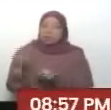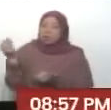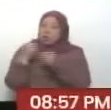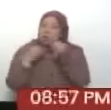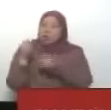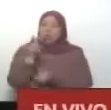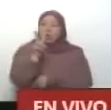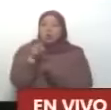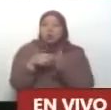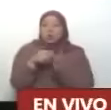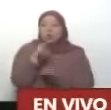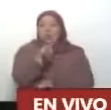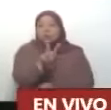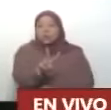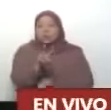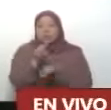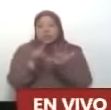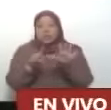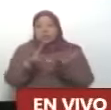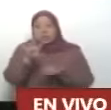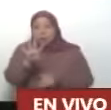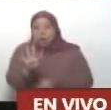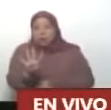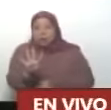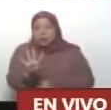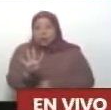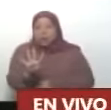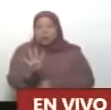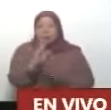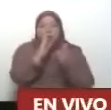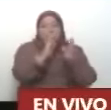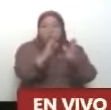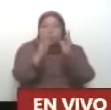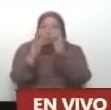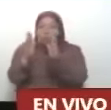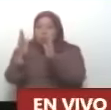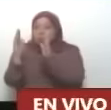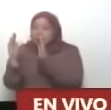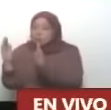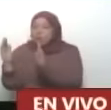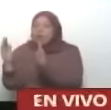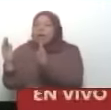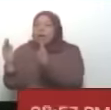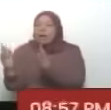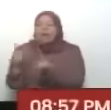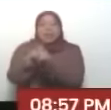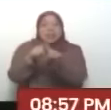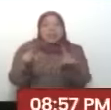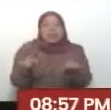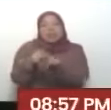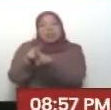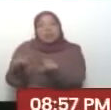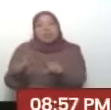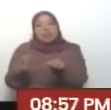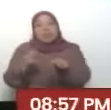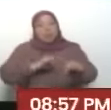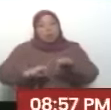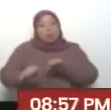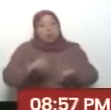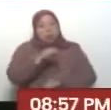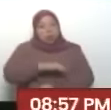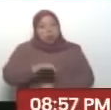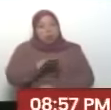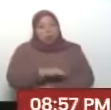de 264 columnas. Cada movimiento social tiene su diversidad. Por ejemplo, el movimiento